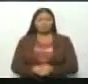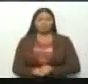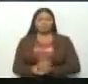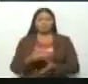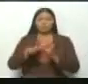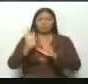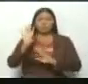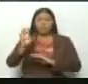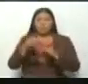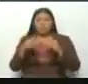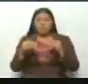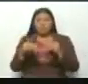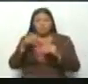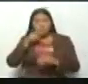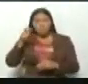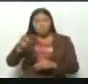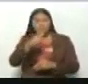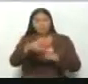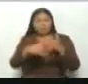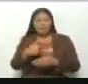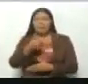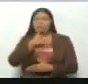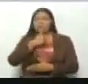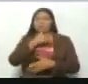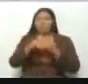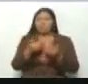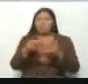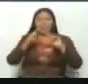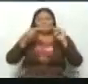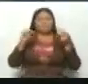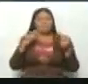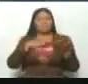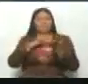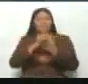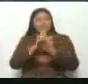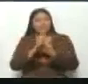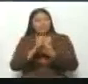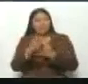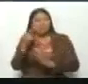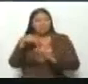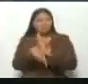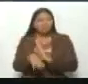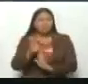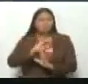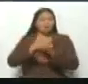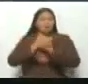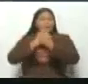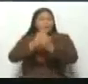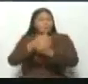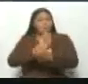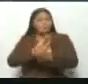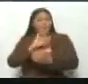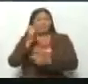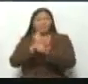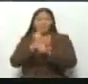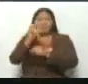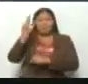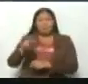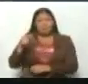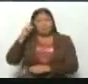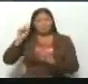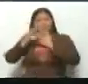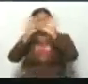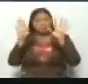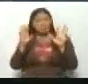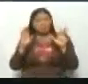un pueblo en resiliencia, un pueblo que resiste en paz y sobre todo en profundo amor, que trabaja a diario y que está desde muy